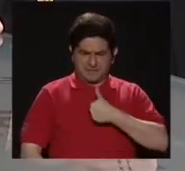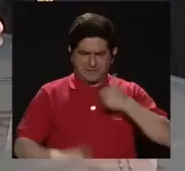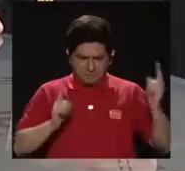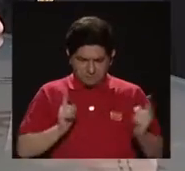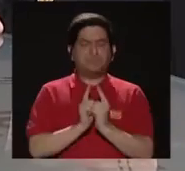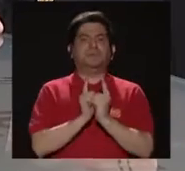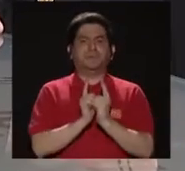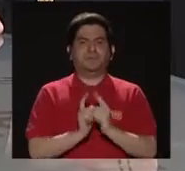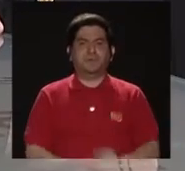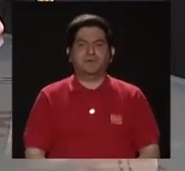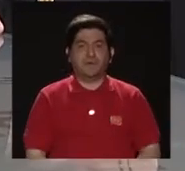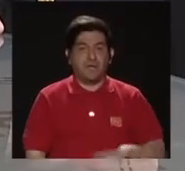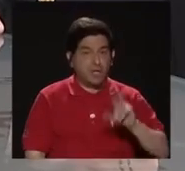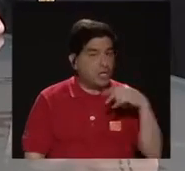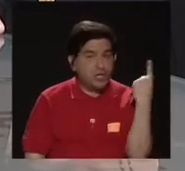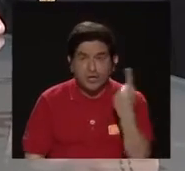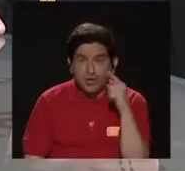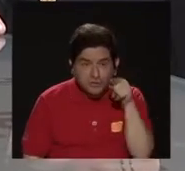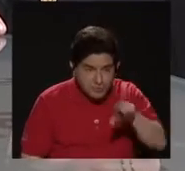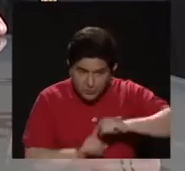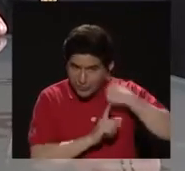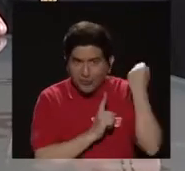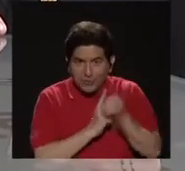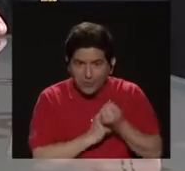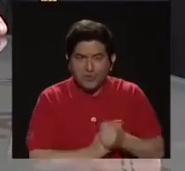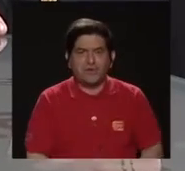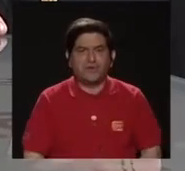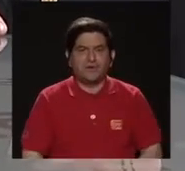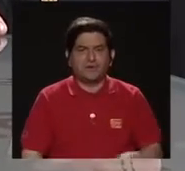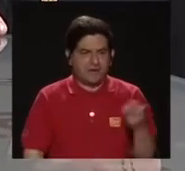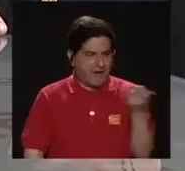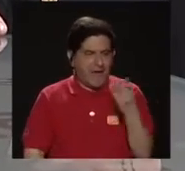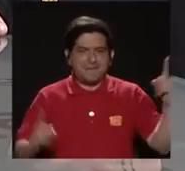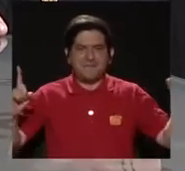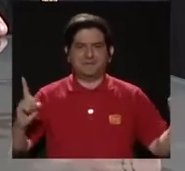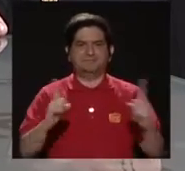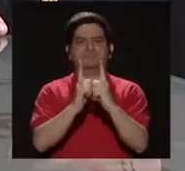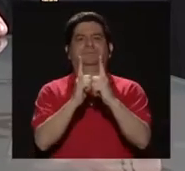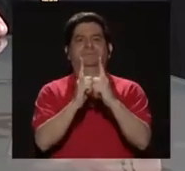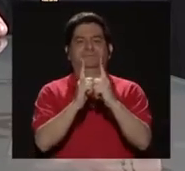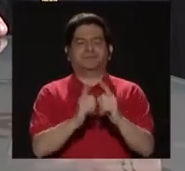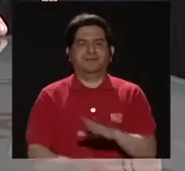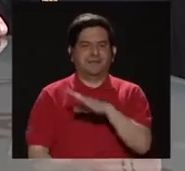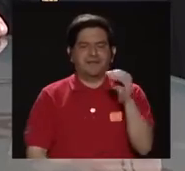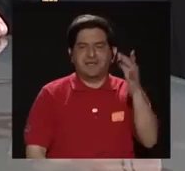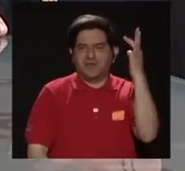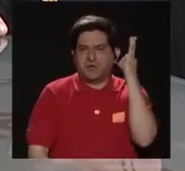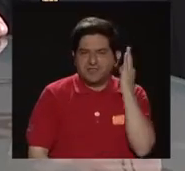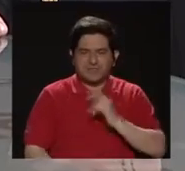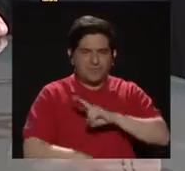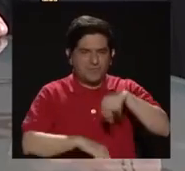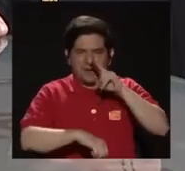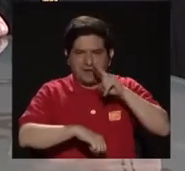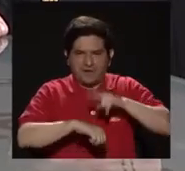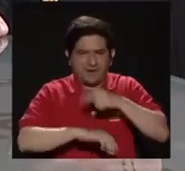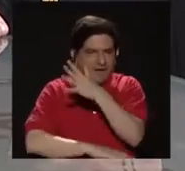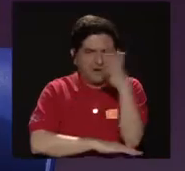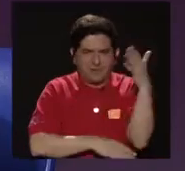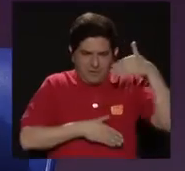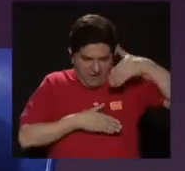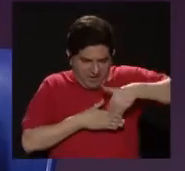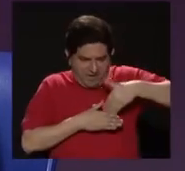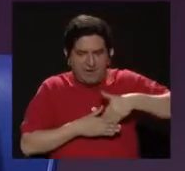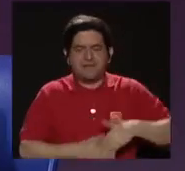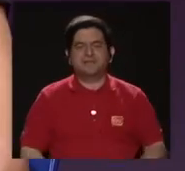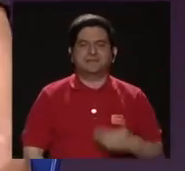no solo se reencuentran a sí mismas, se reencuentran una a la otra y se reencuentran con la mujer salvaje que nos habita a todas.